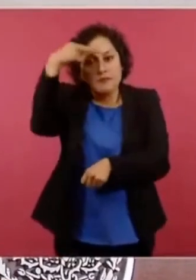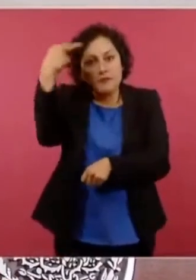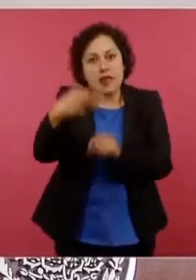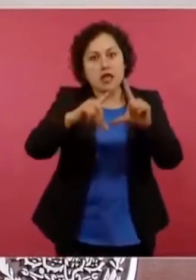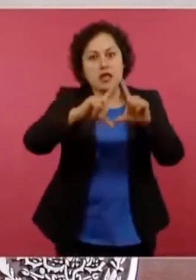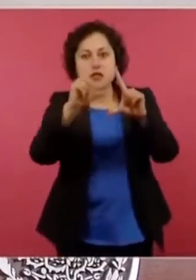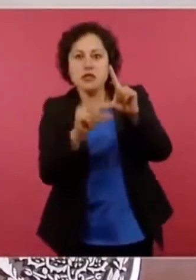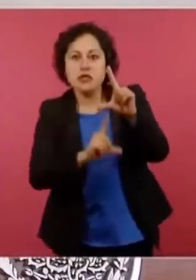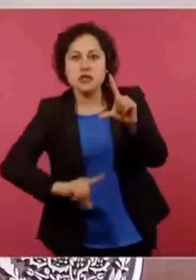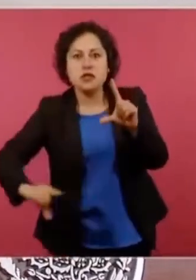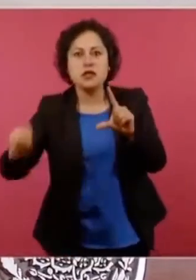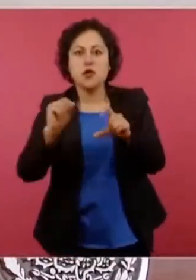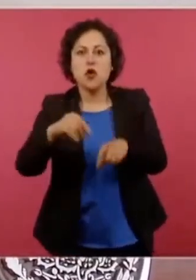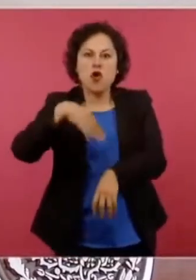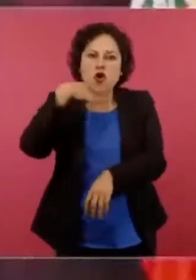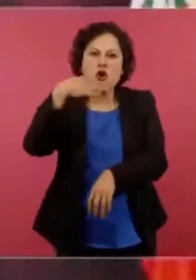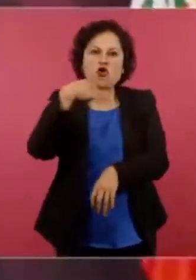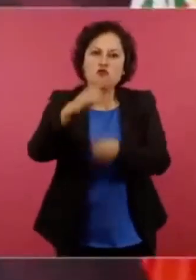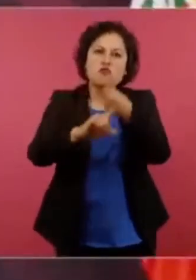hacer entre todos,